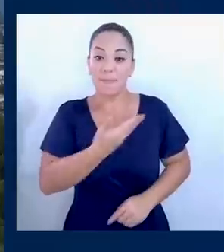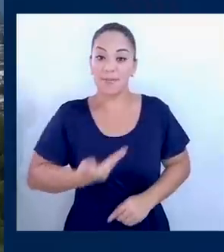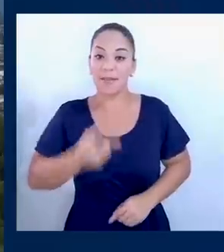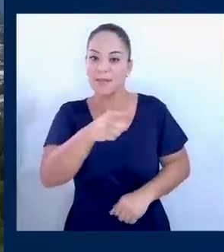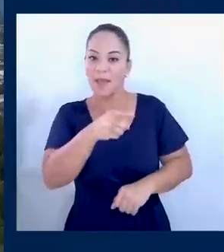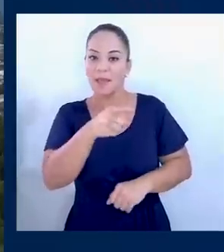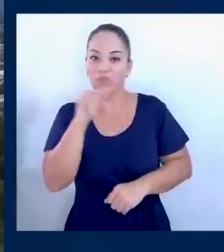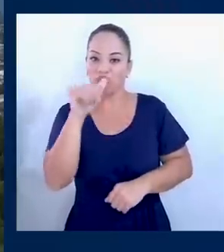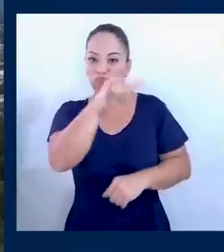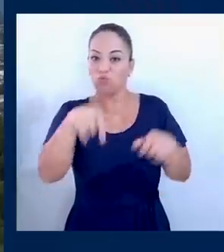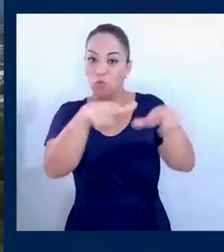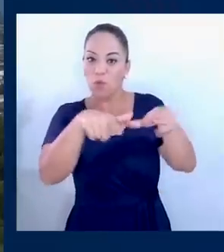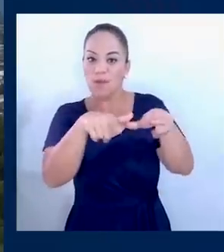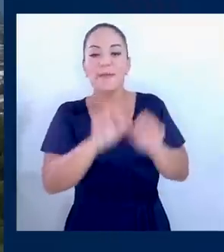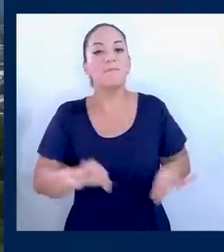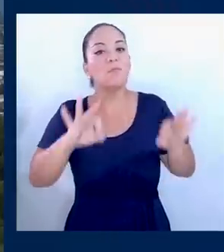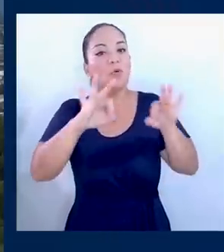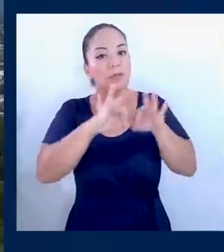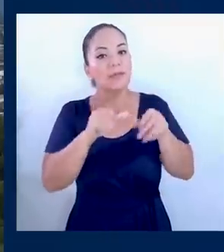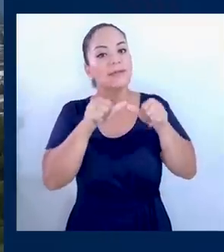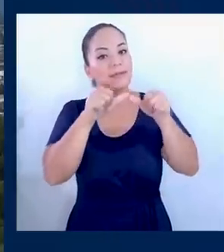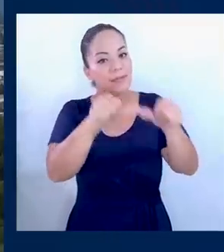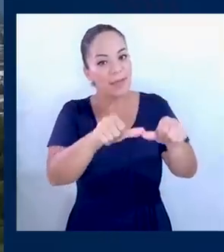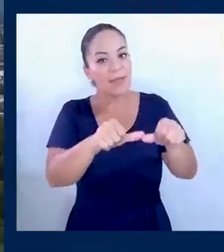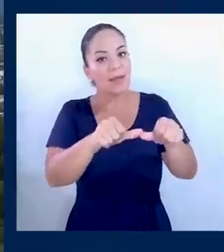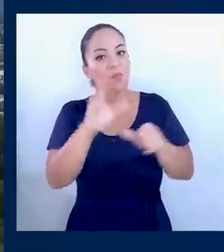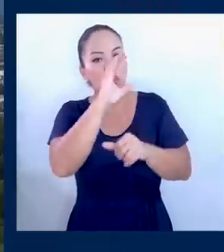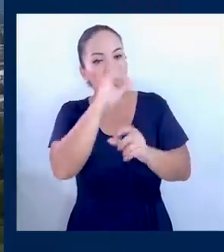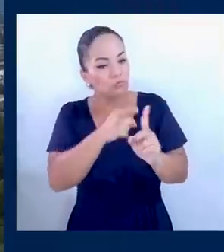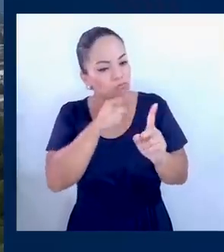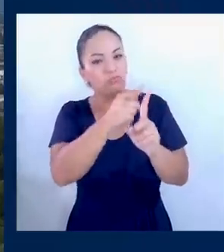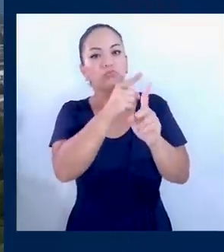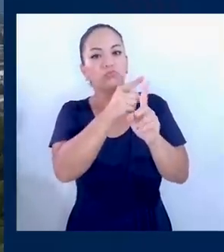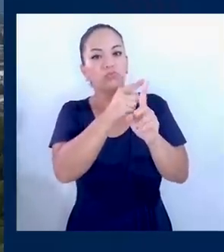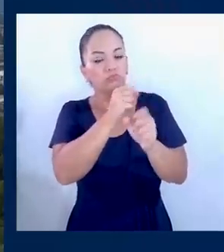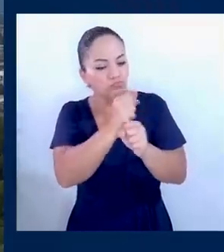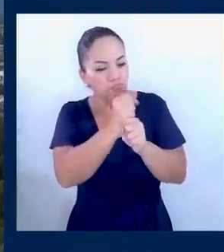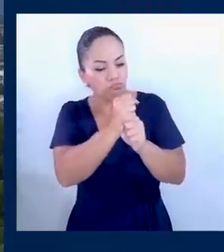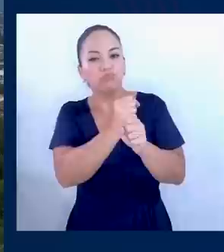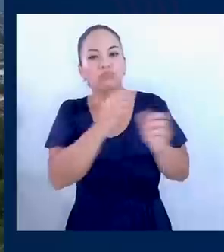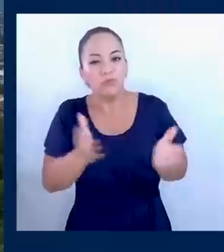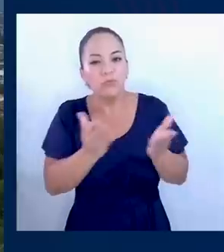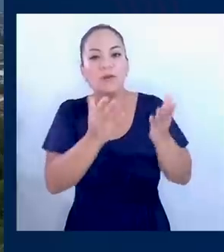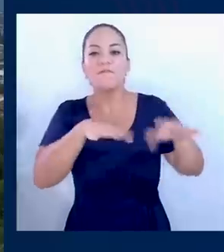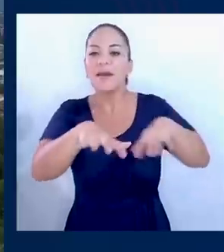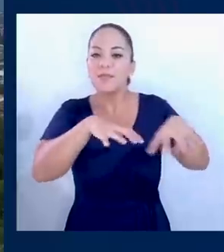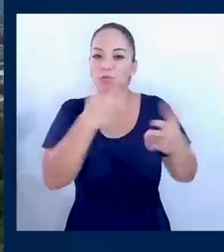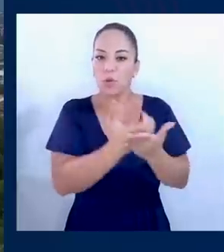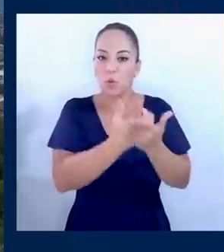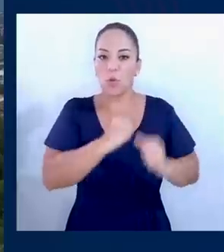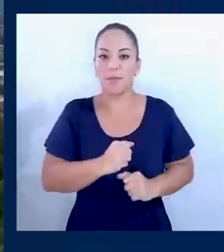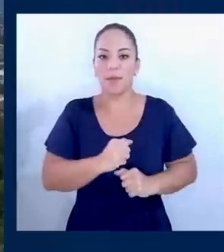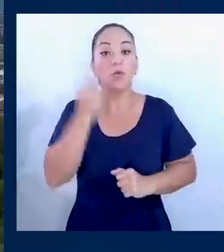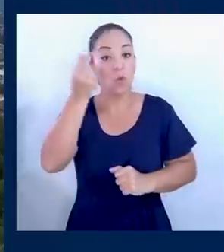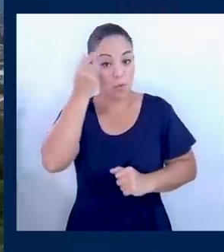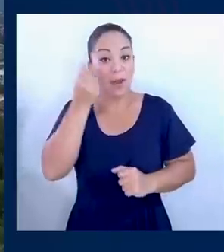ocasión excepcional para continuar con los esfuerzos de la reactivación económica que este gobierno está impulsando. Es un espacio